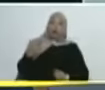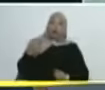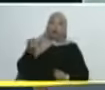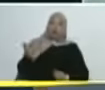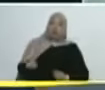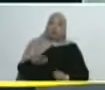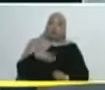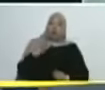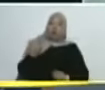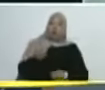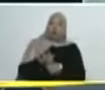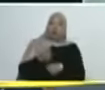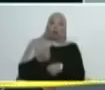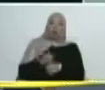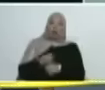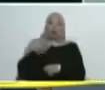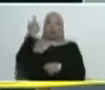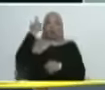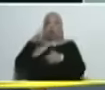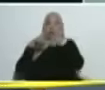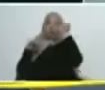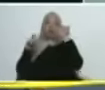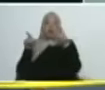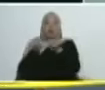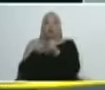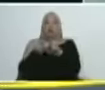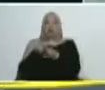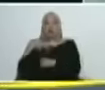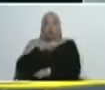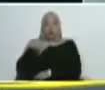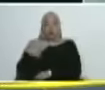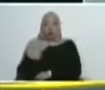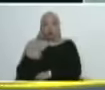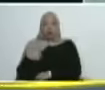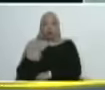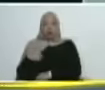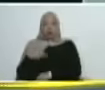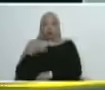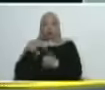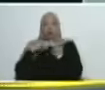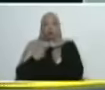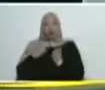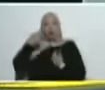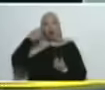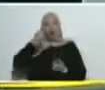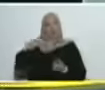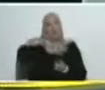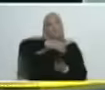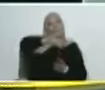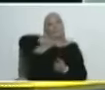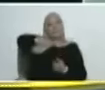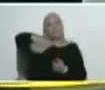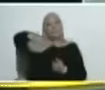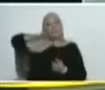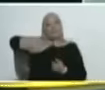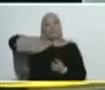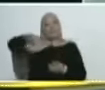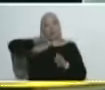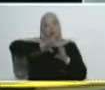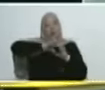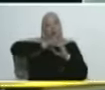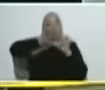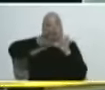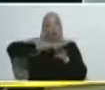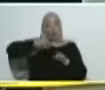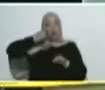pena. Comandante Hugo Chávez, donde esté, no araste en el mar, araste en corazón fértil,